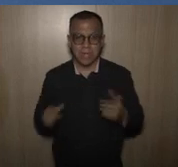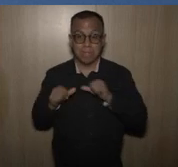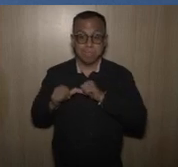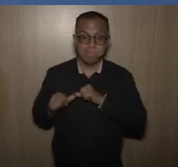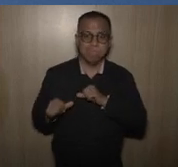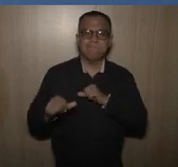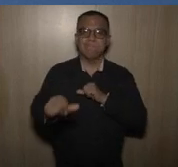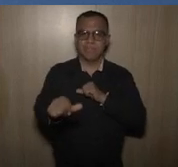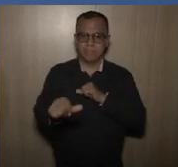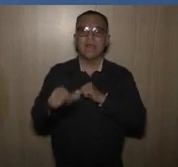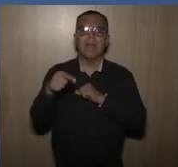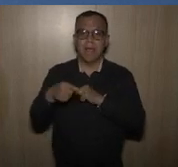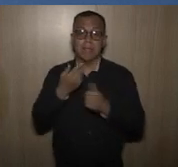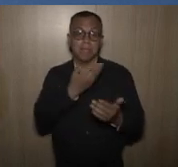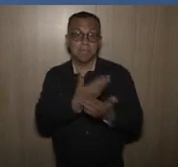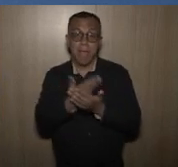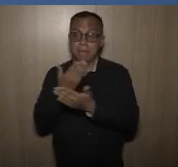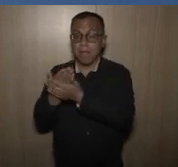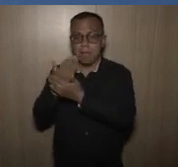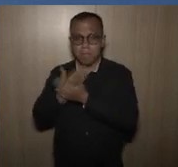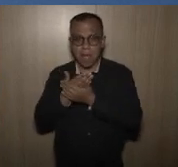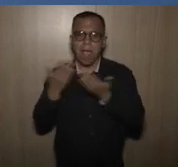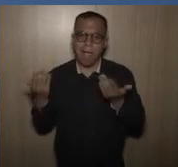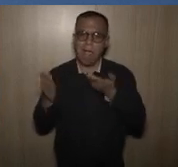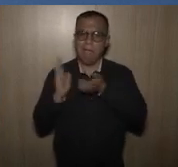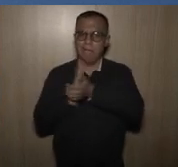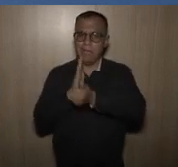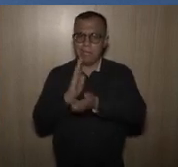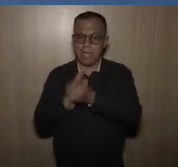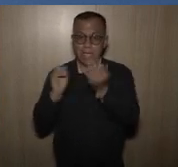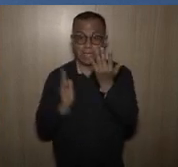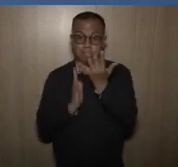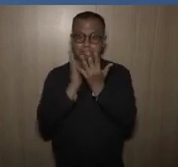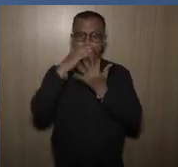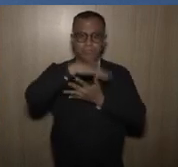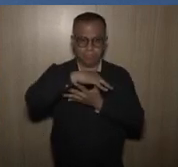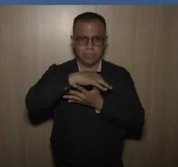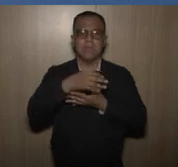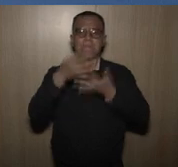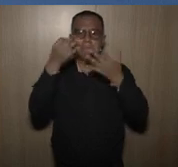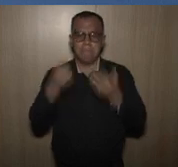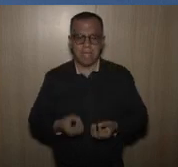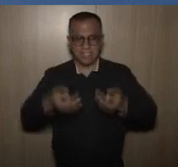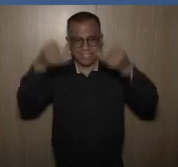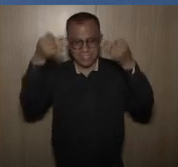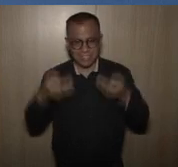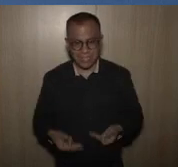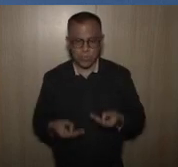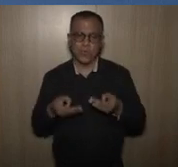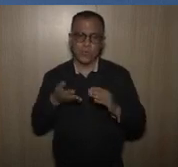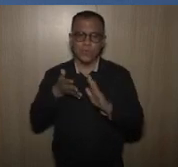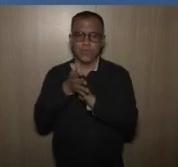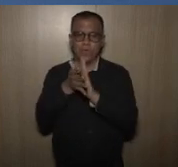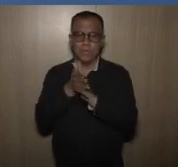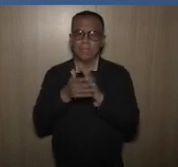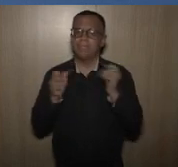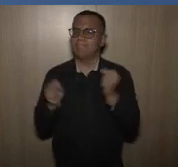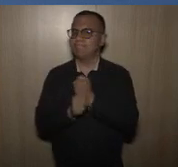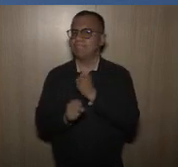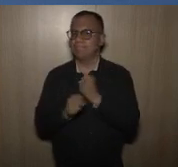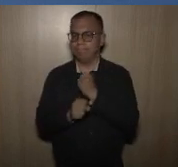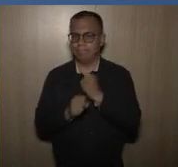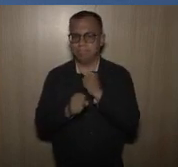que genere alertas, que dé trazabilidad, que sea garantía de la información.